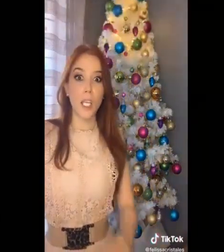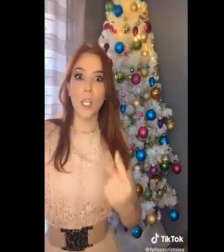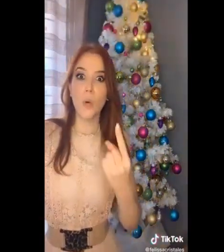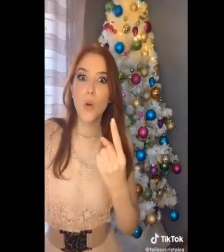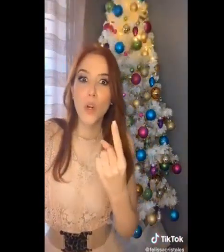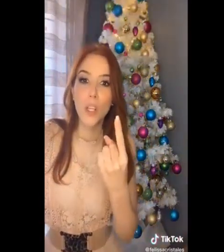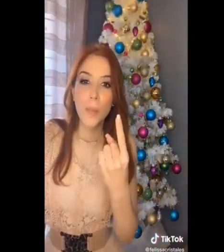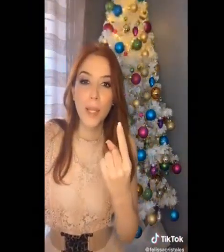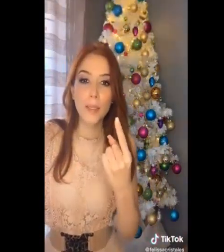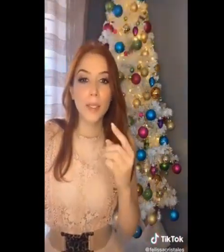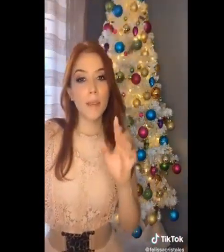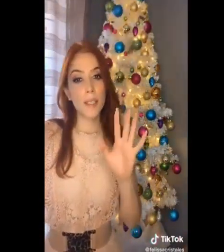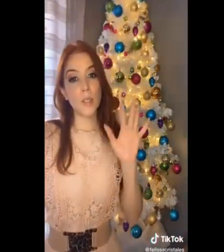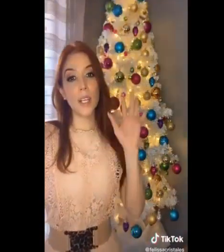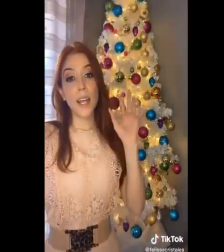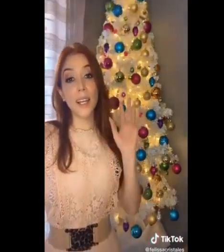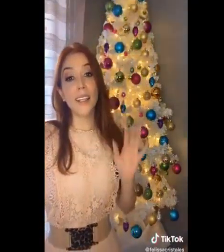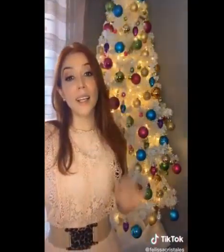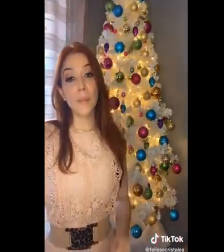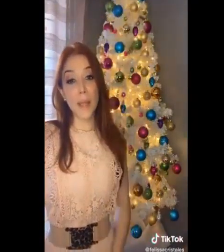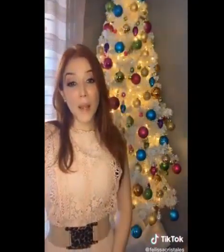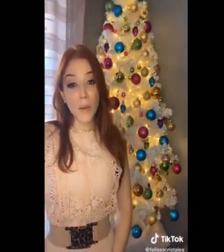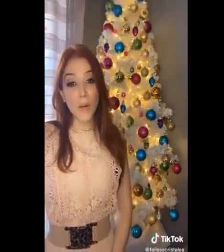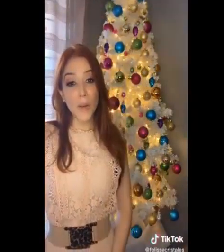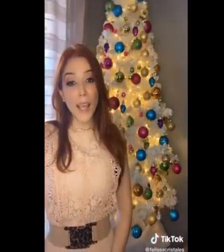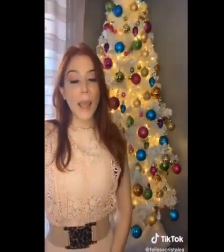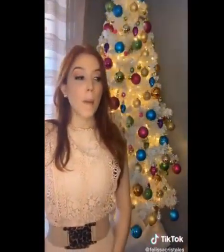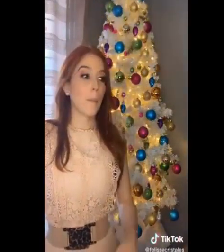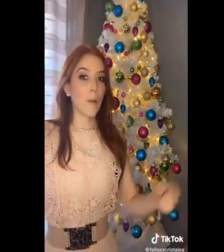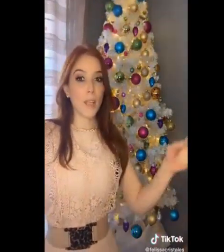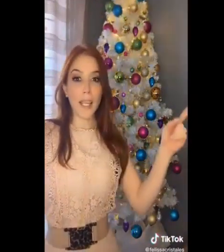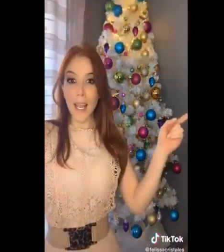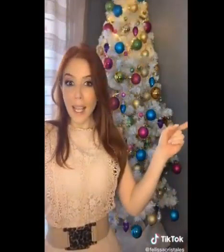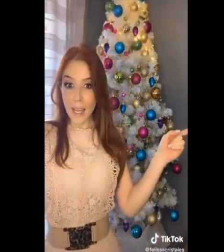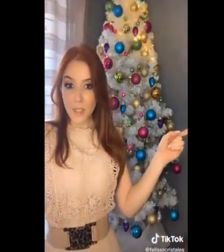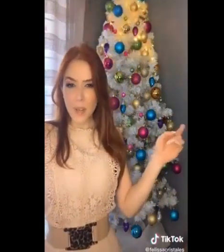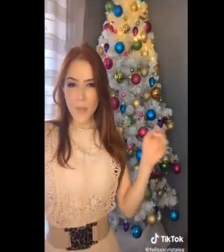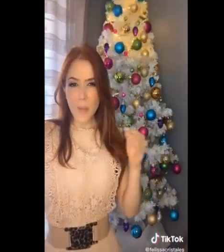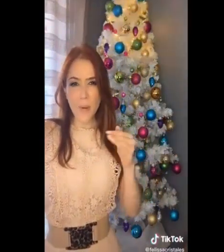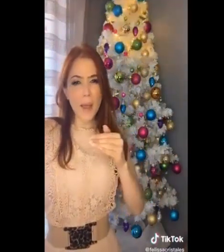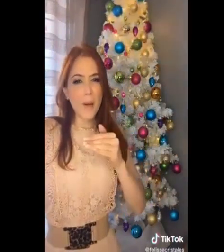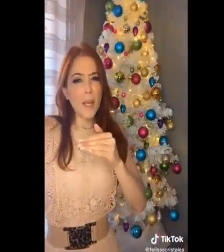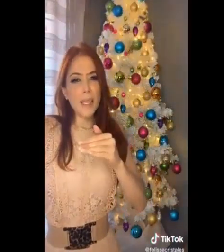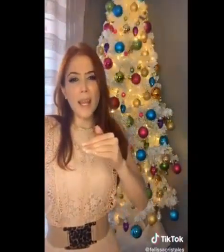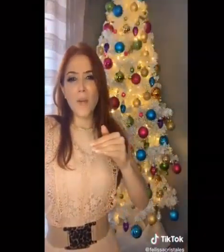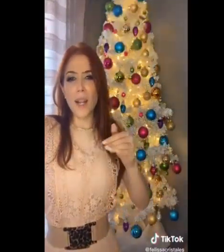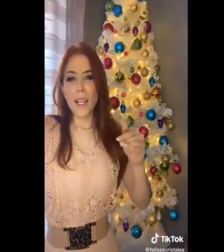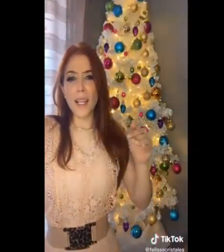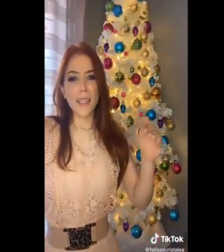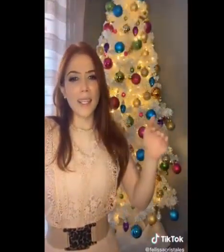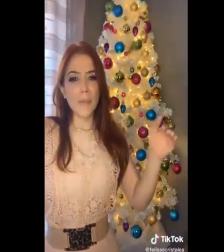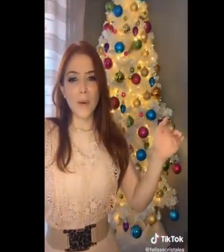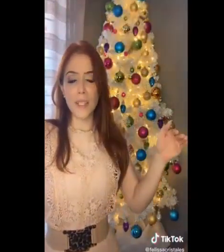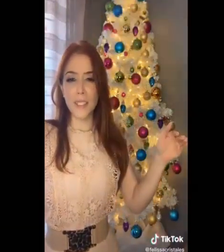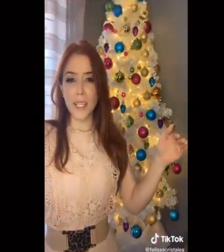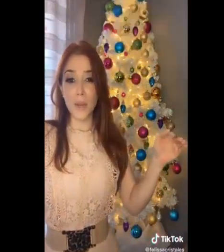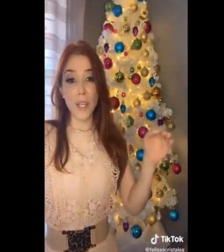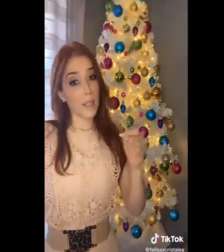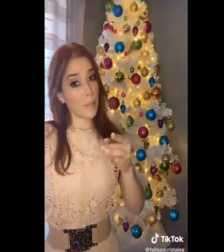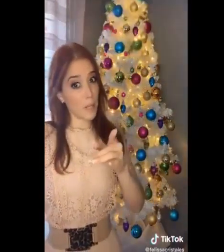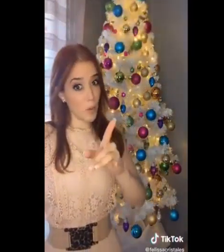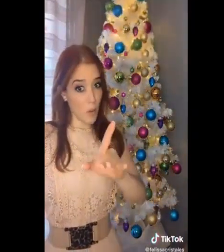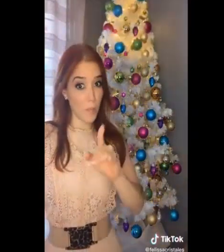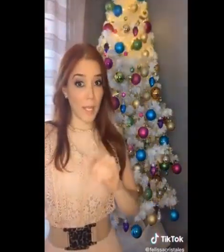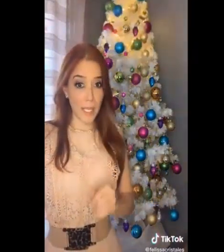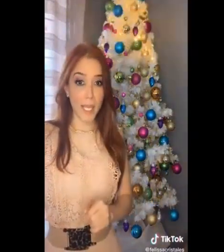Arena y uno del PS, a ver si no se agarran del pelo. Pero de aquí a las elecciones vamos a aguantar cualquier tipo de circo